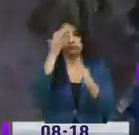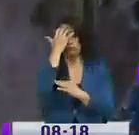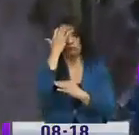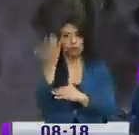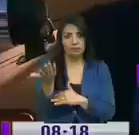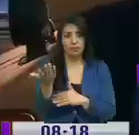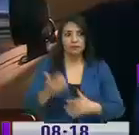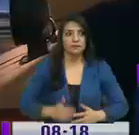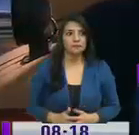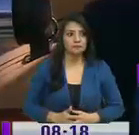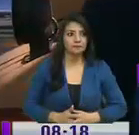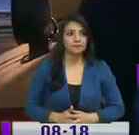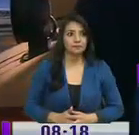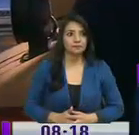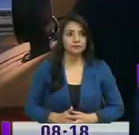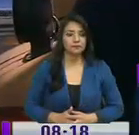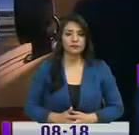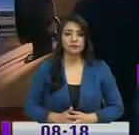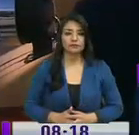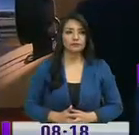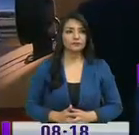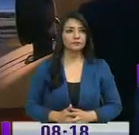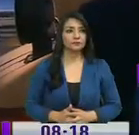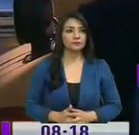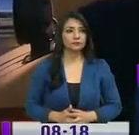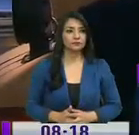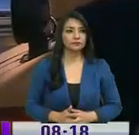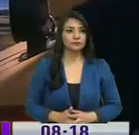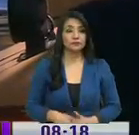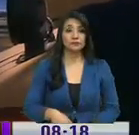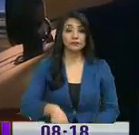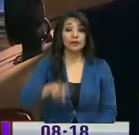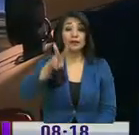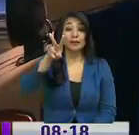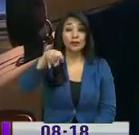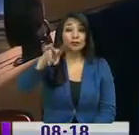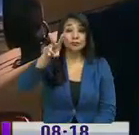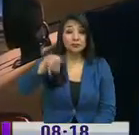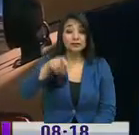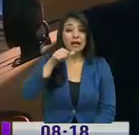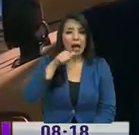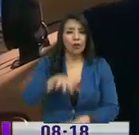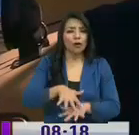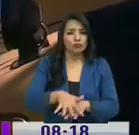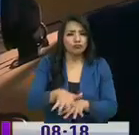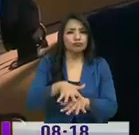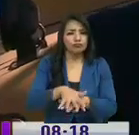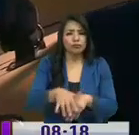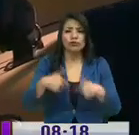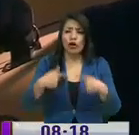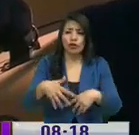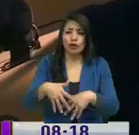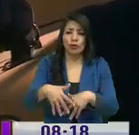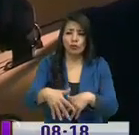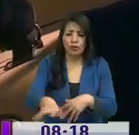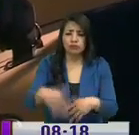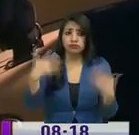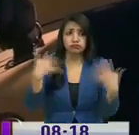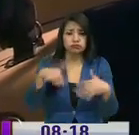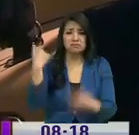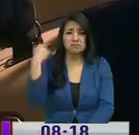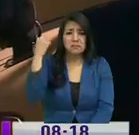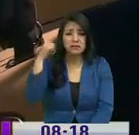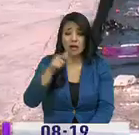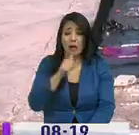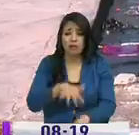comunidad. Yo considero que esto, al transcurrir dos meses de estar dañado, ¿cuántos miles de litros se habrán ido a